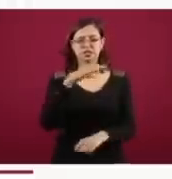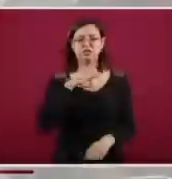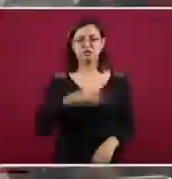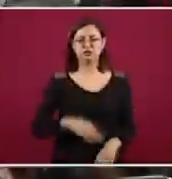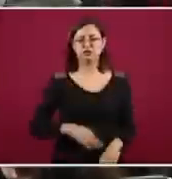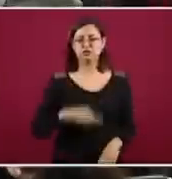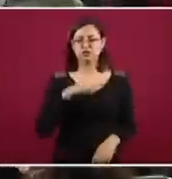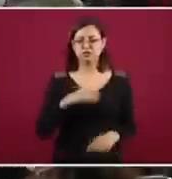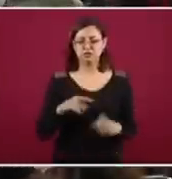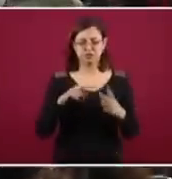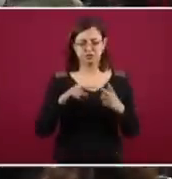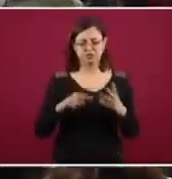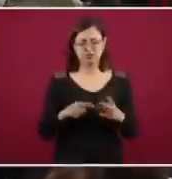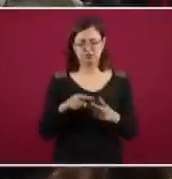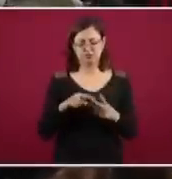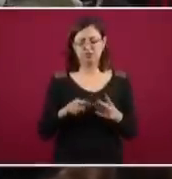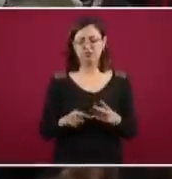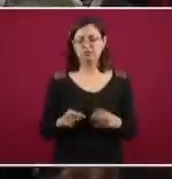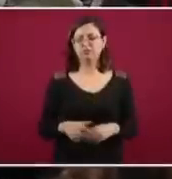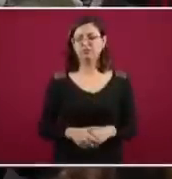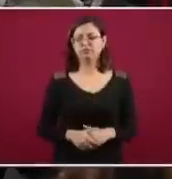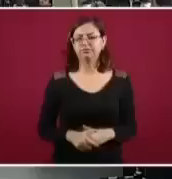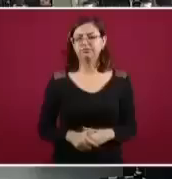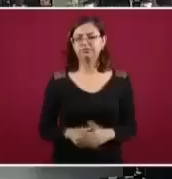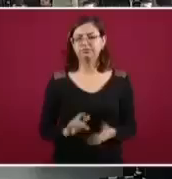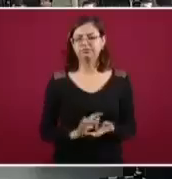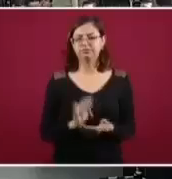Gracias. Gracias, señor presidente.